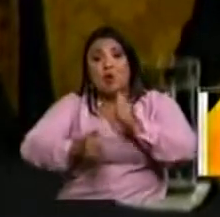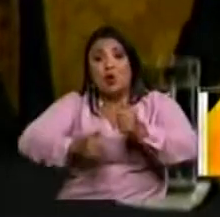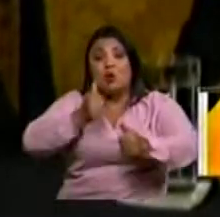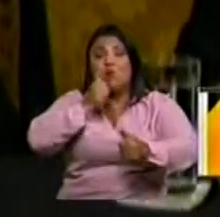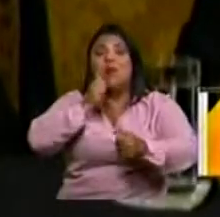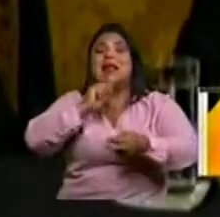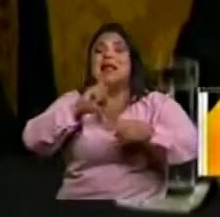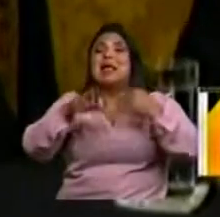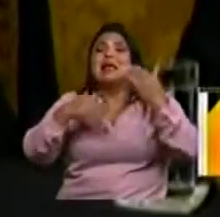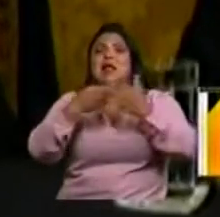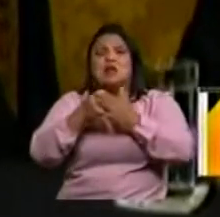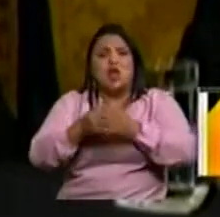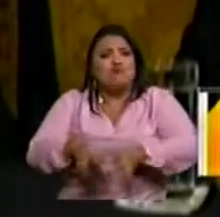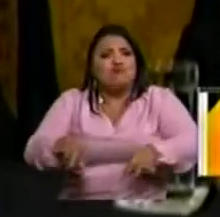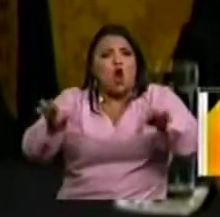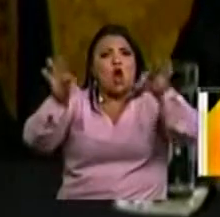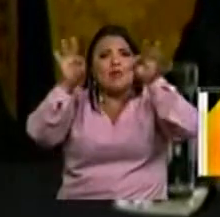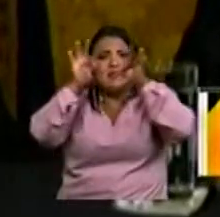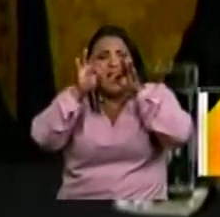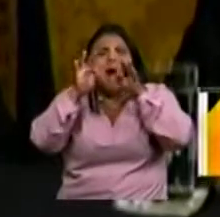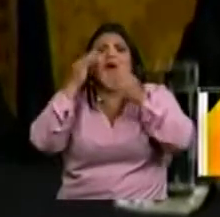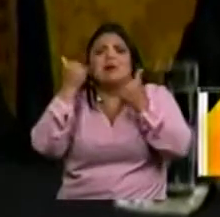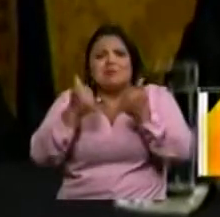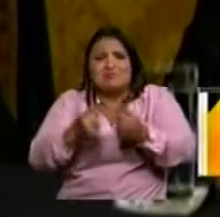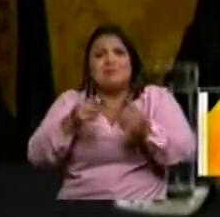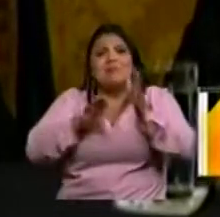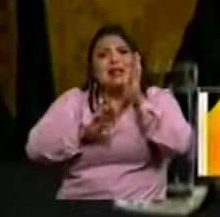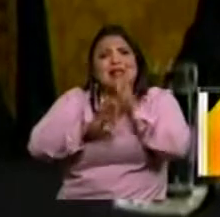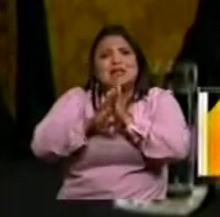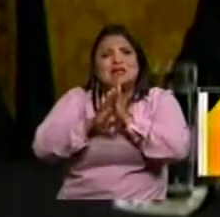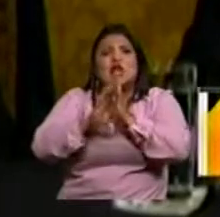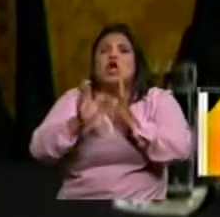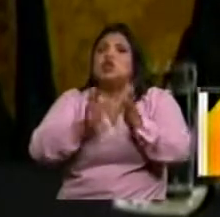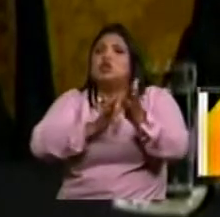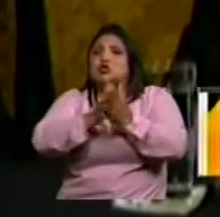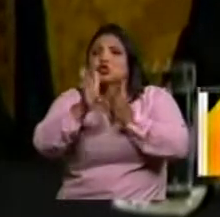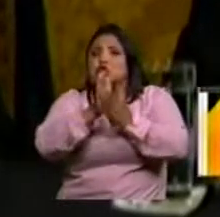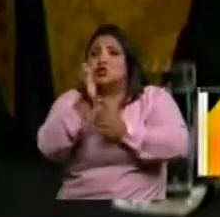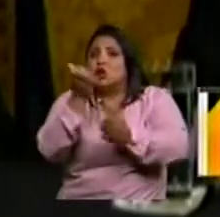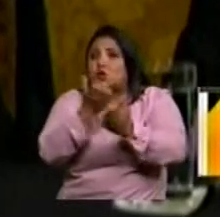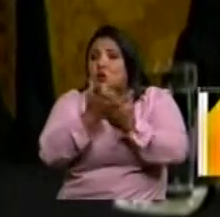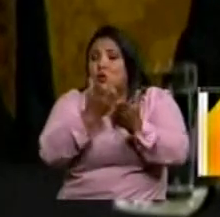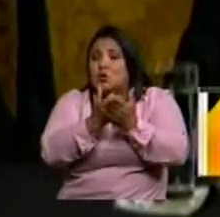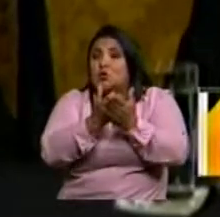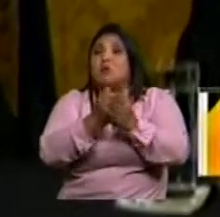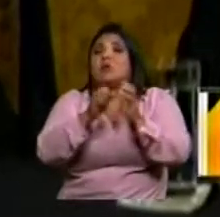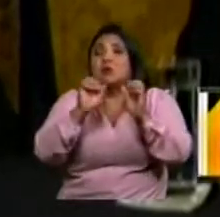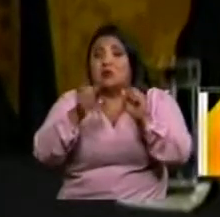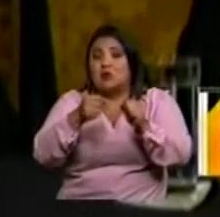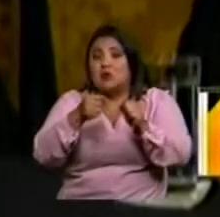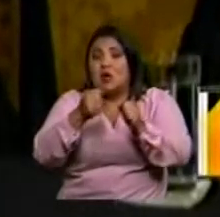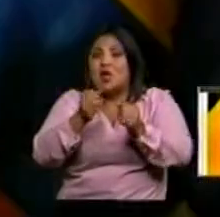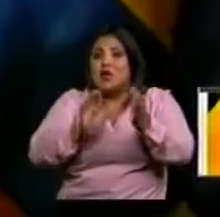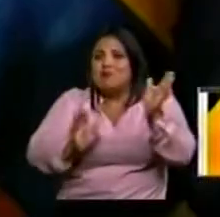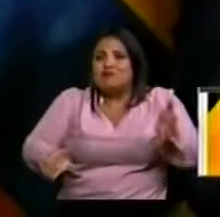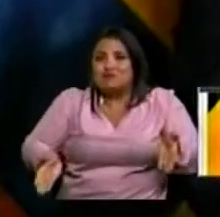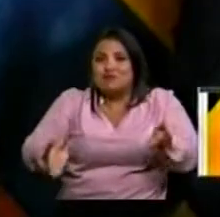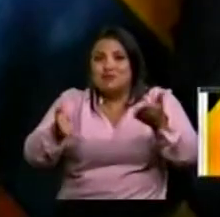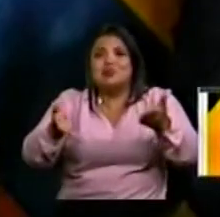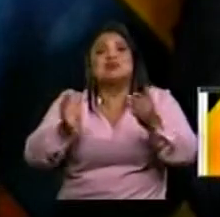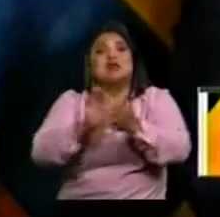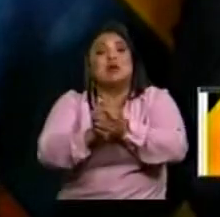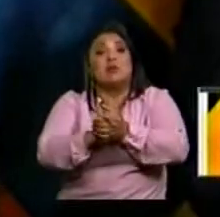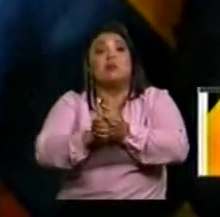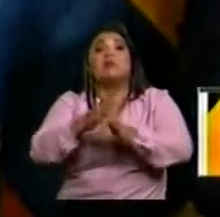relaciones vecinales son fundamentales para el desarrollo socioeconómico sostenido e inclusivo. En tanto